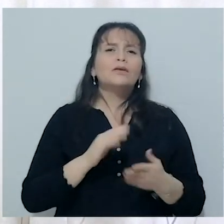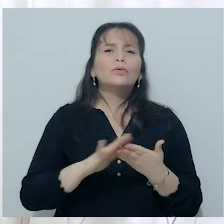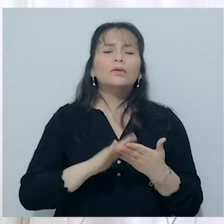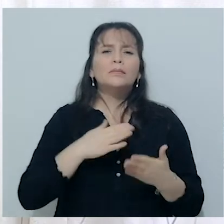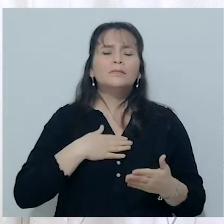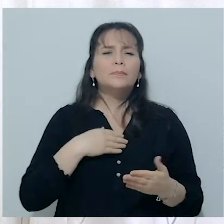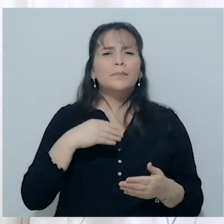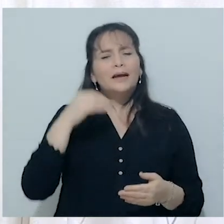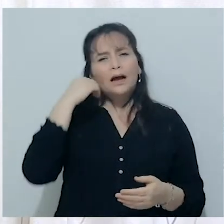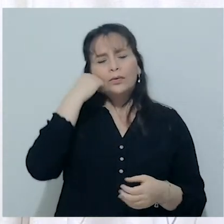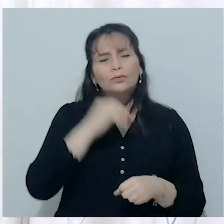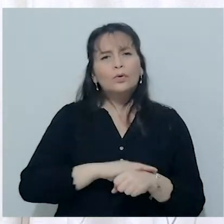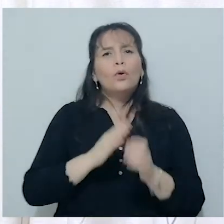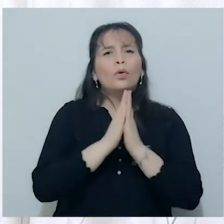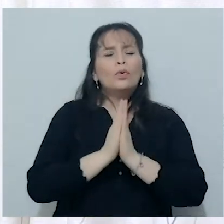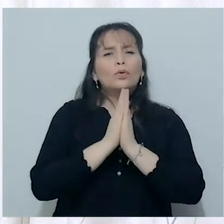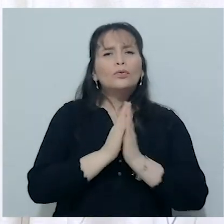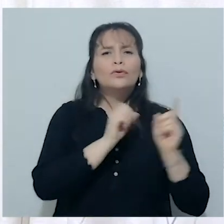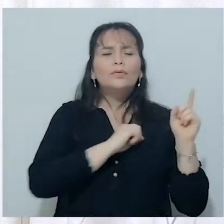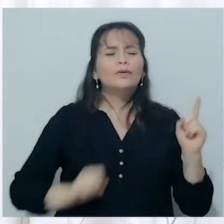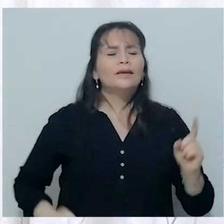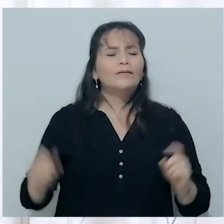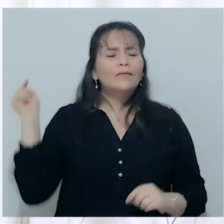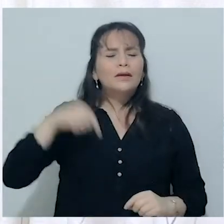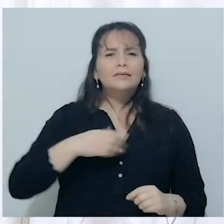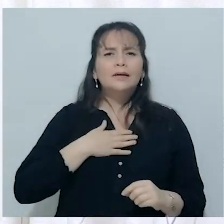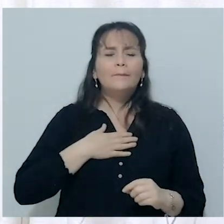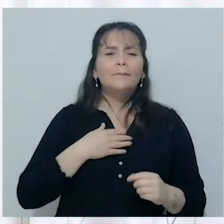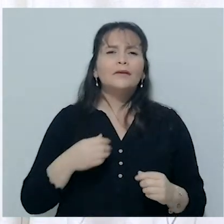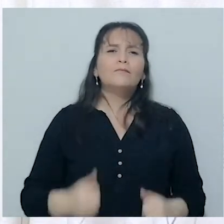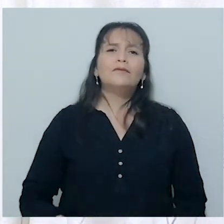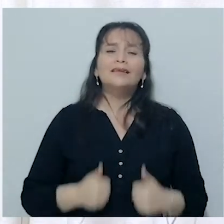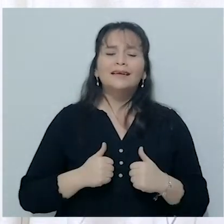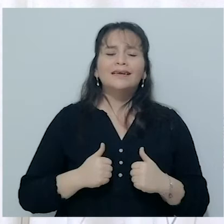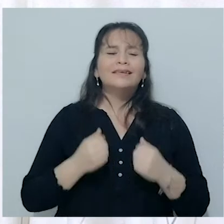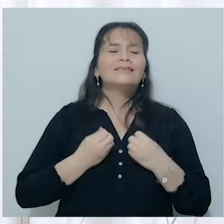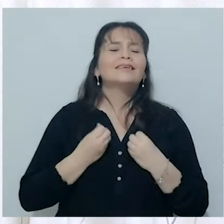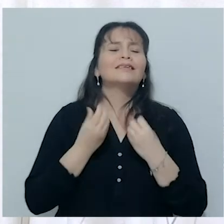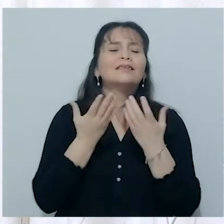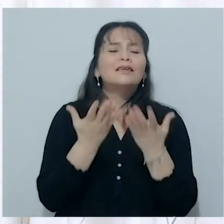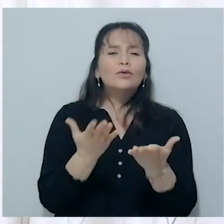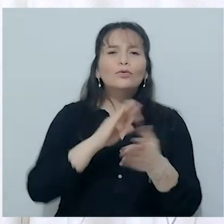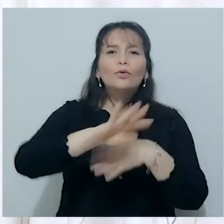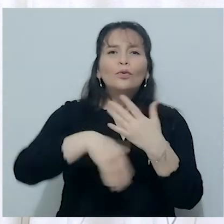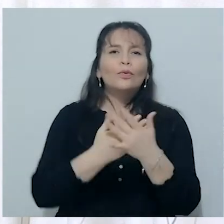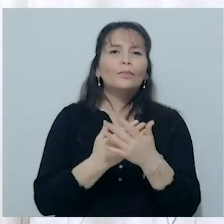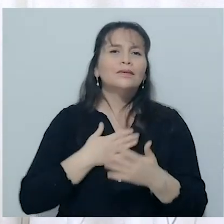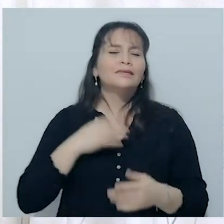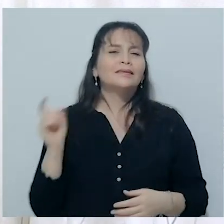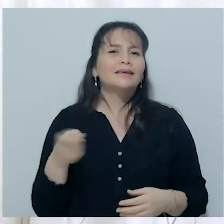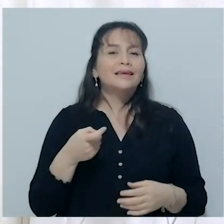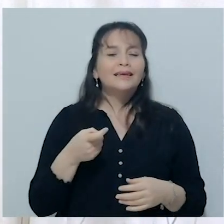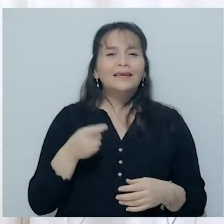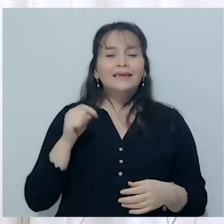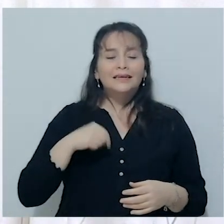traer el perdón de mis pecados. Oro, Señor Jesús, que vengas a mi vida. Te